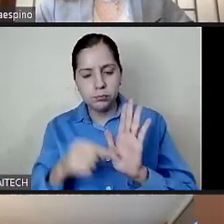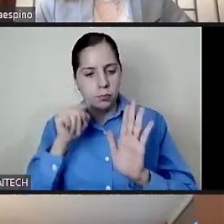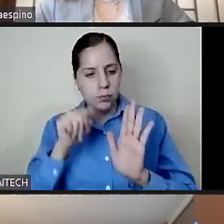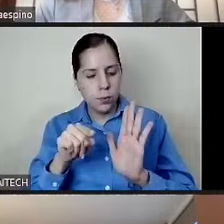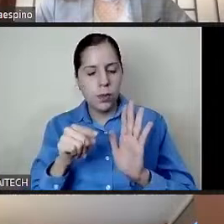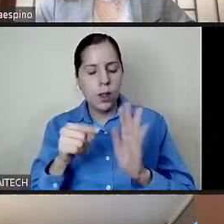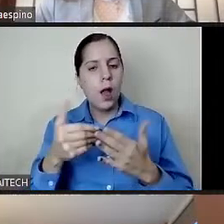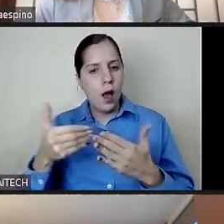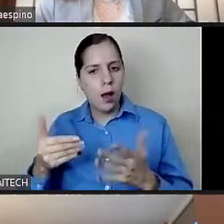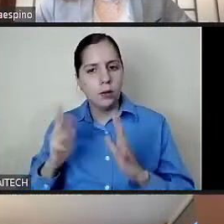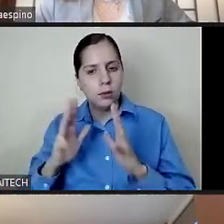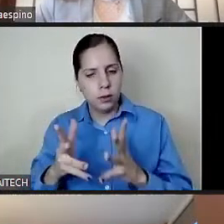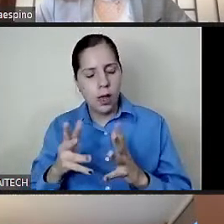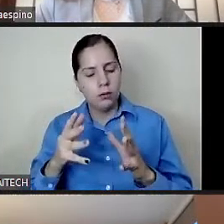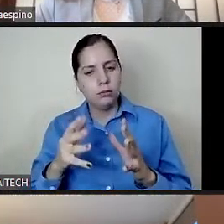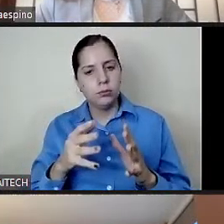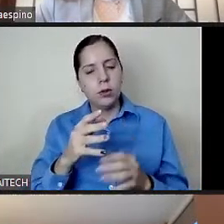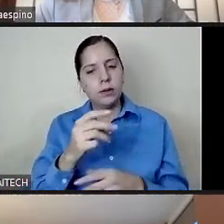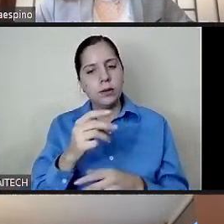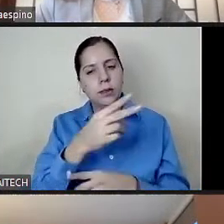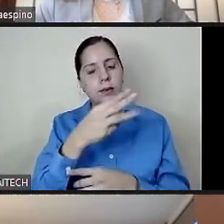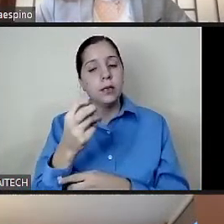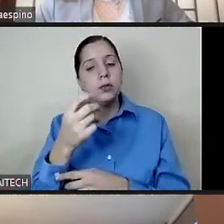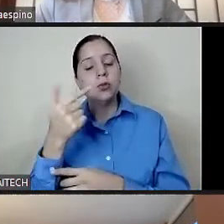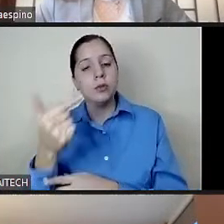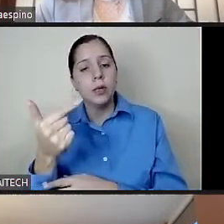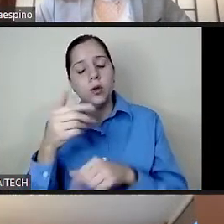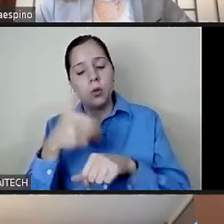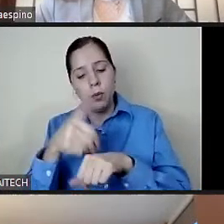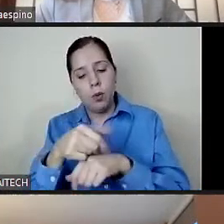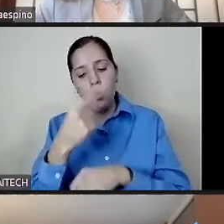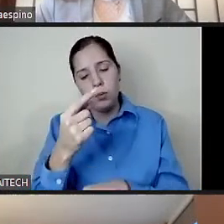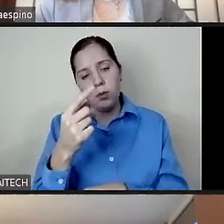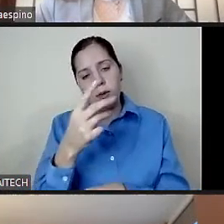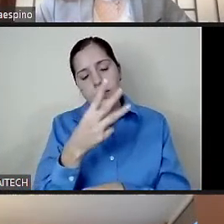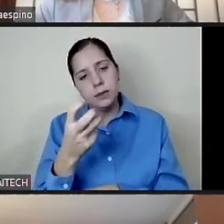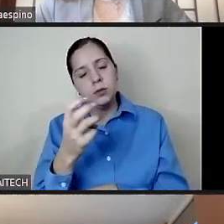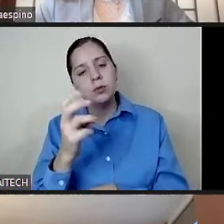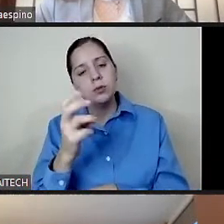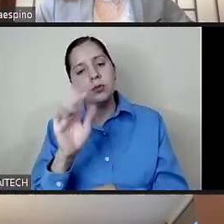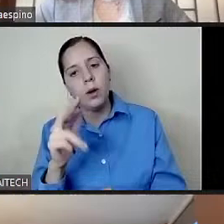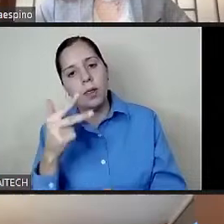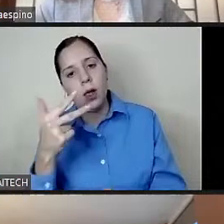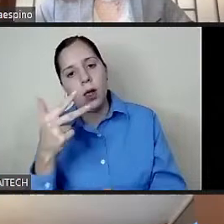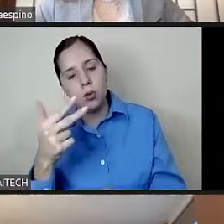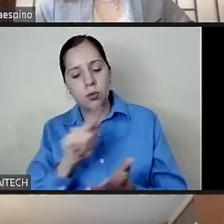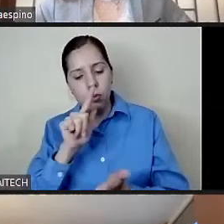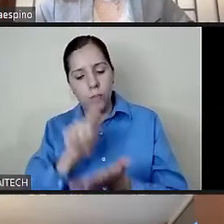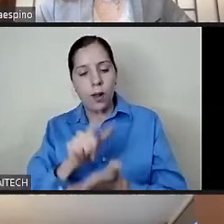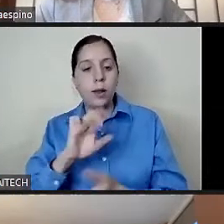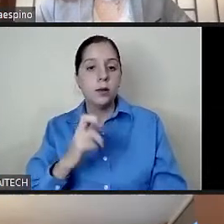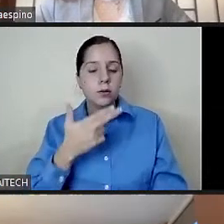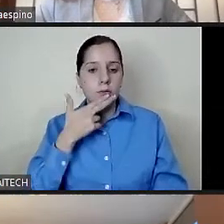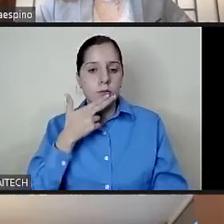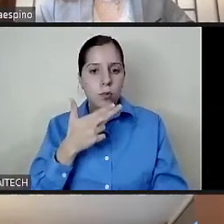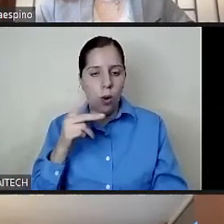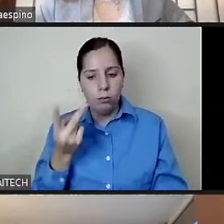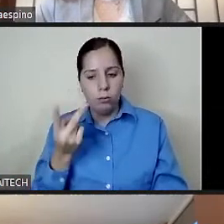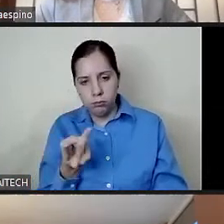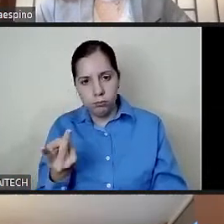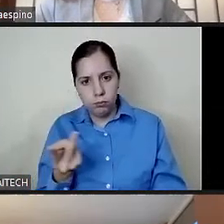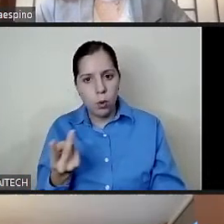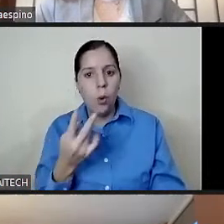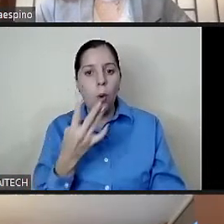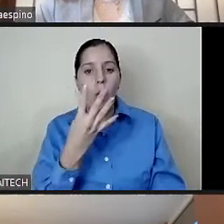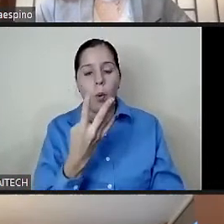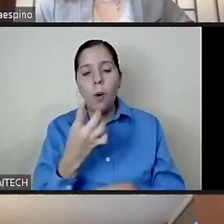en los ordinales 307, numeral 1 y 358 de la Ley Electoral del Estado de Chihuahua, mismo que podrá interponerse dentro de los 4 días contados